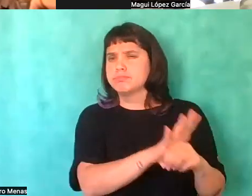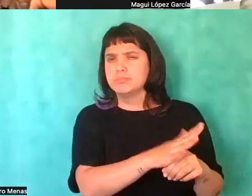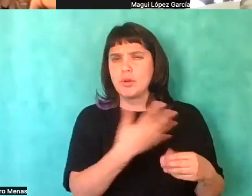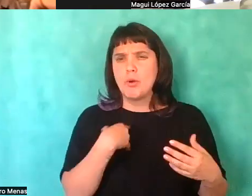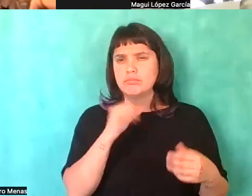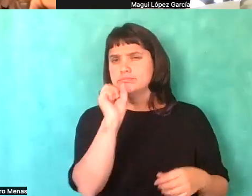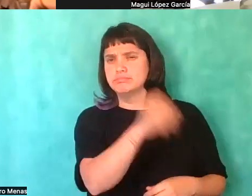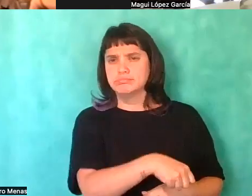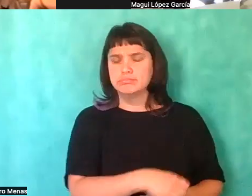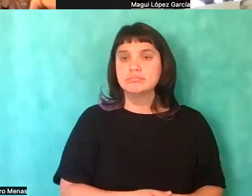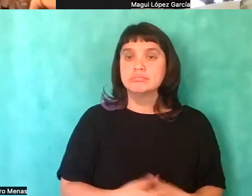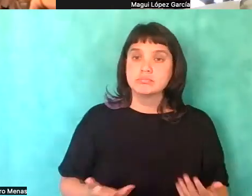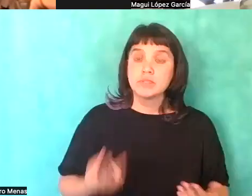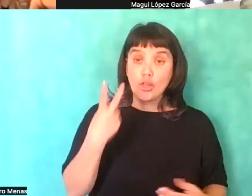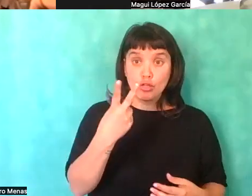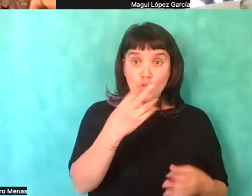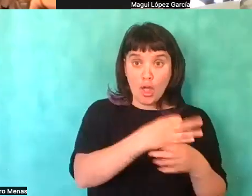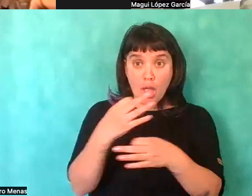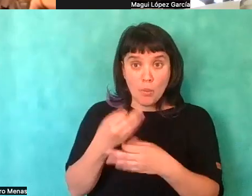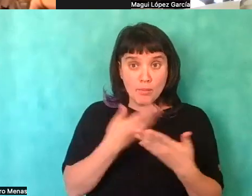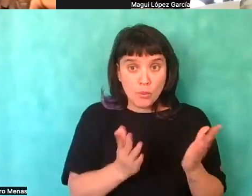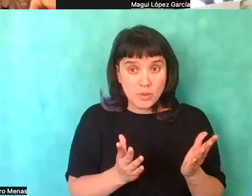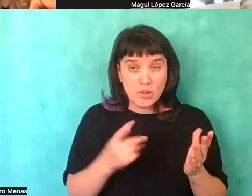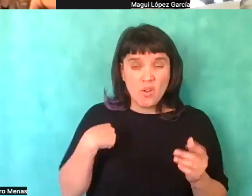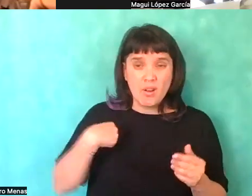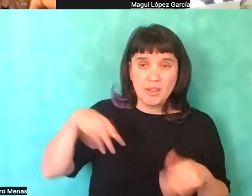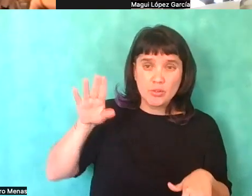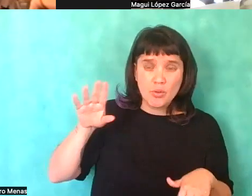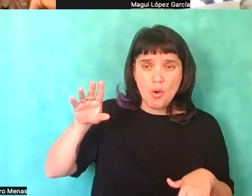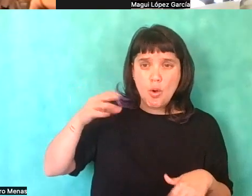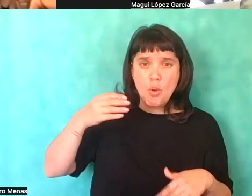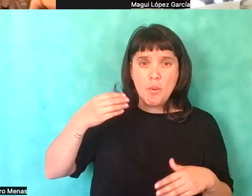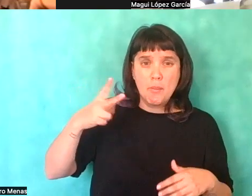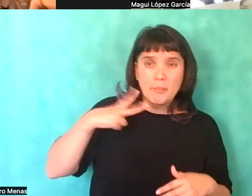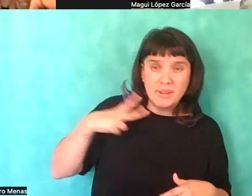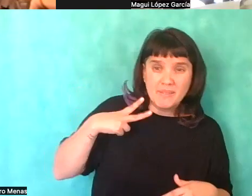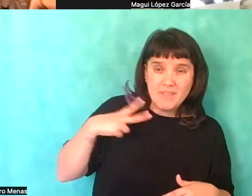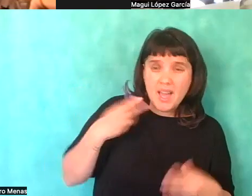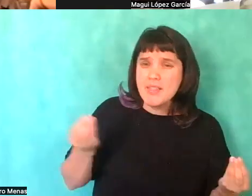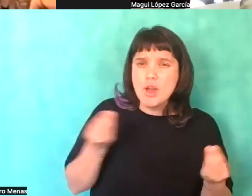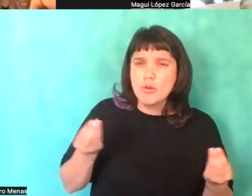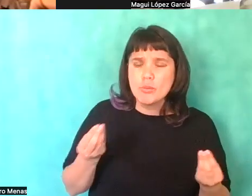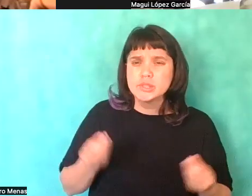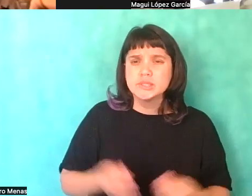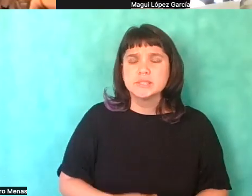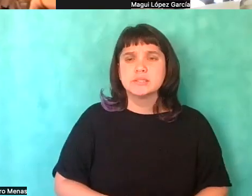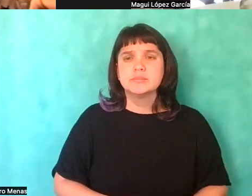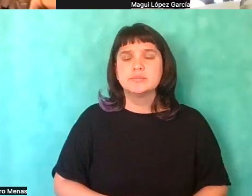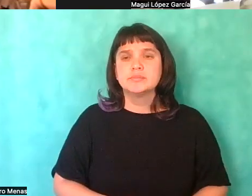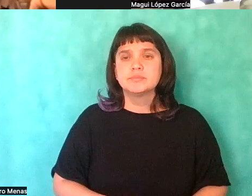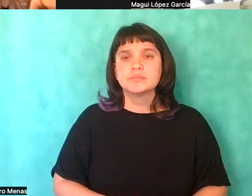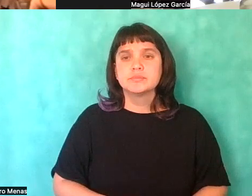bueno. Son las únicas dos escuelas públicas, el resto son privadas, las escuelas de comunidad sorda, ¿no? Bueno, hay